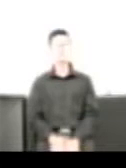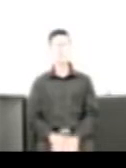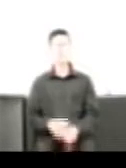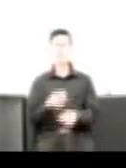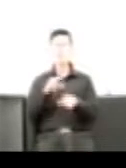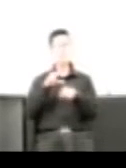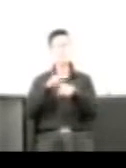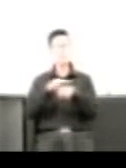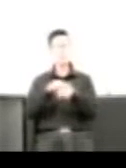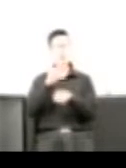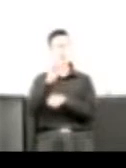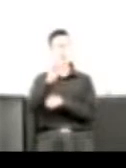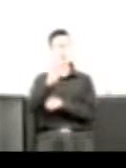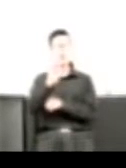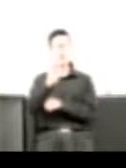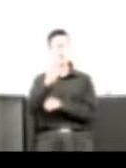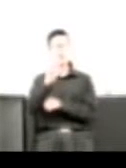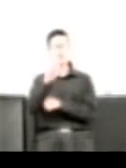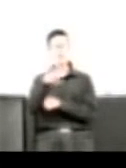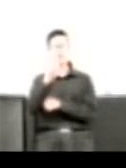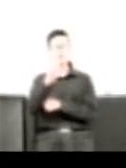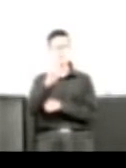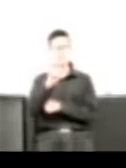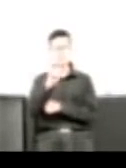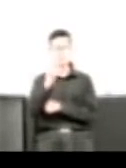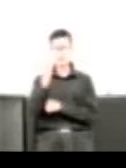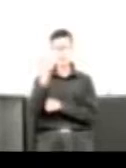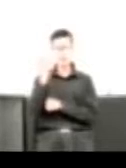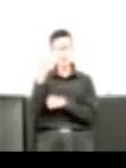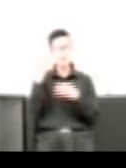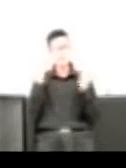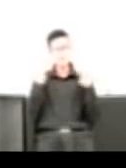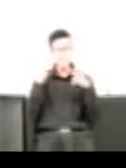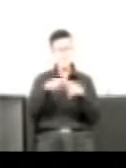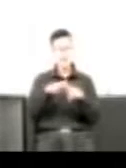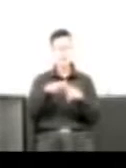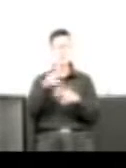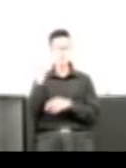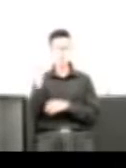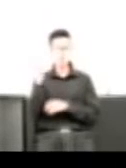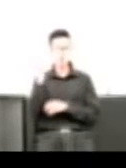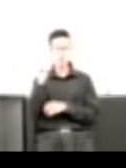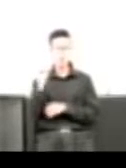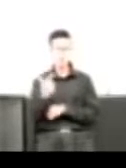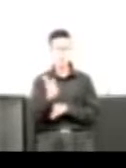Doctor Fernando Barrientos del Monte, académico e investigador de la Universidad de Guanajuato.